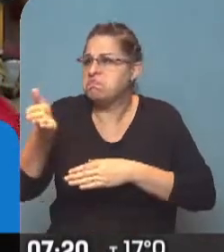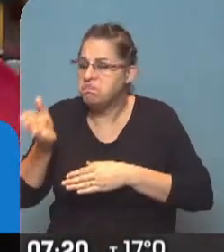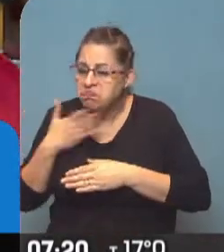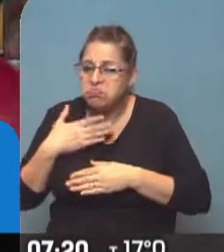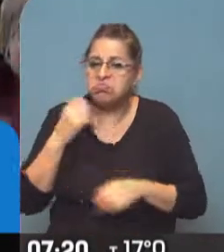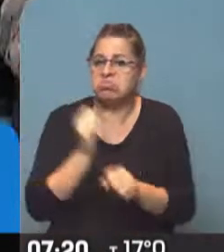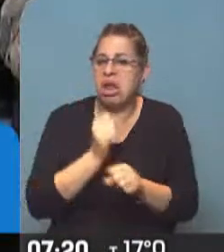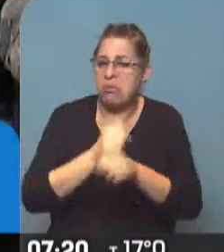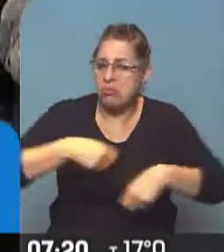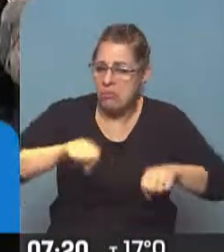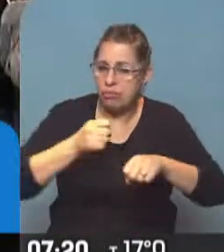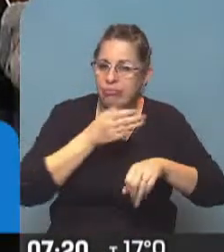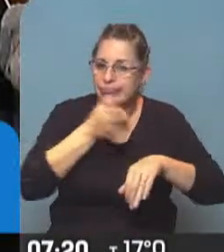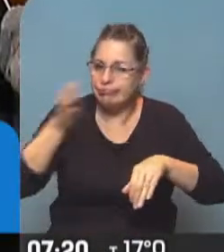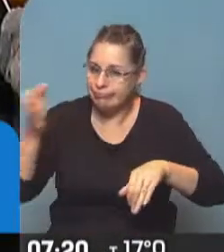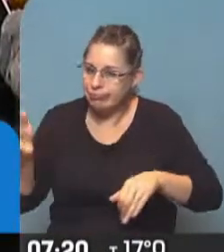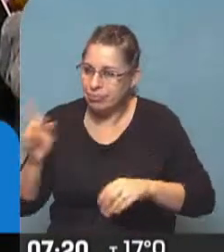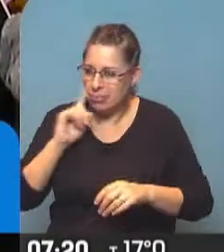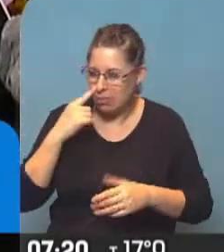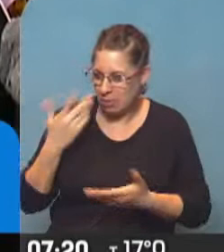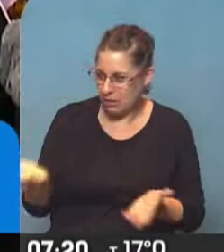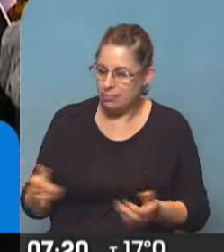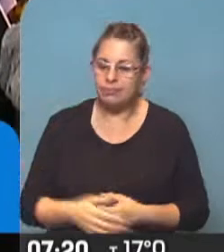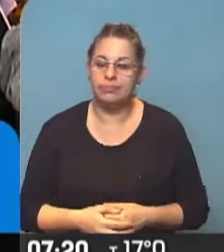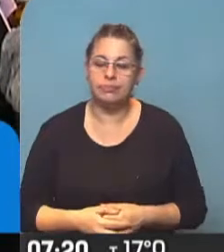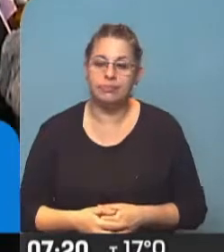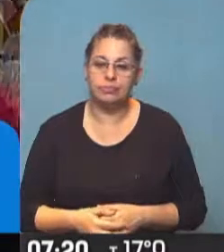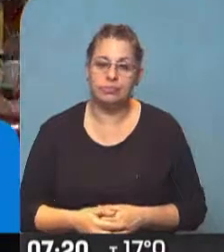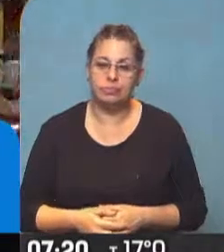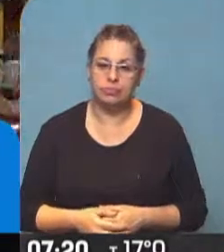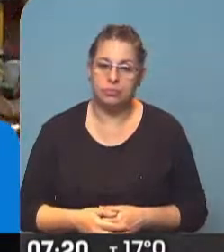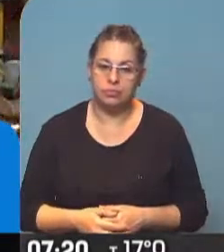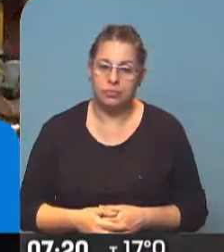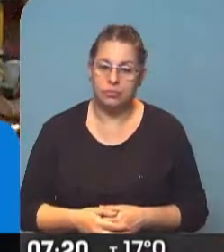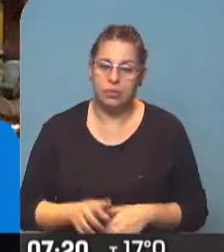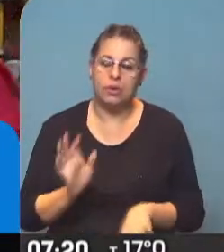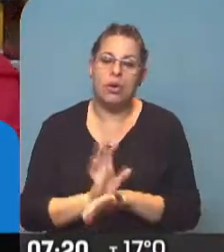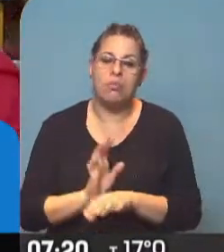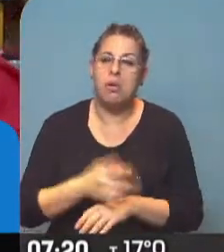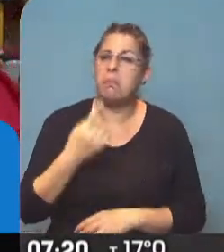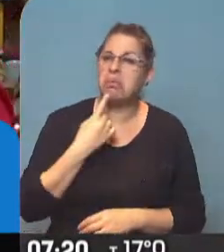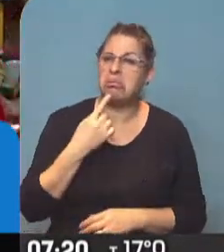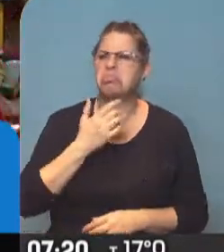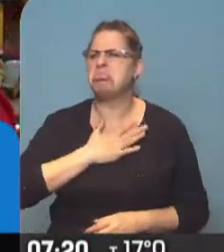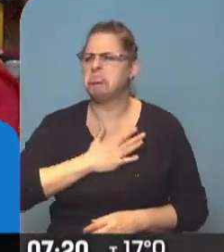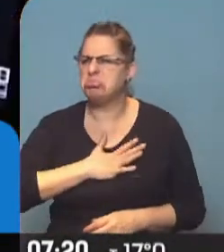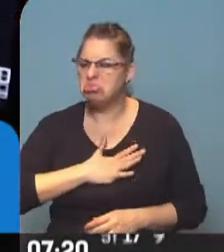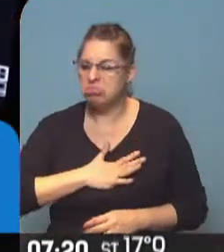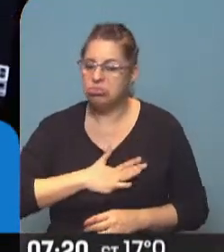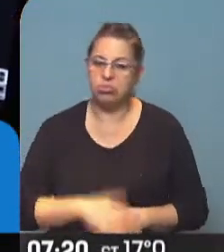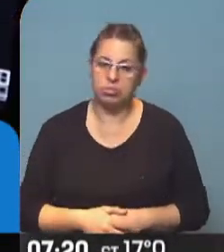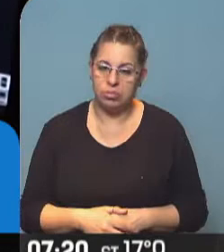su motoneta, que es justamente esta que tenemos acá, después la pueden ver, y es un poquito freak, esos pibes que son muy tranquilos,